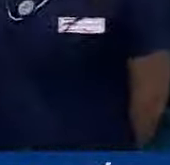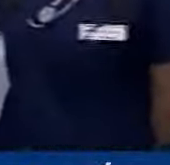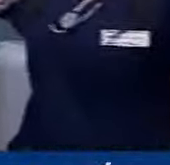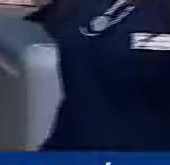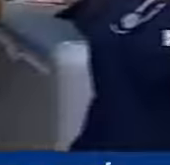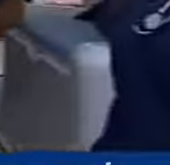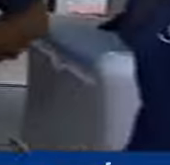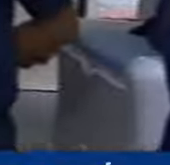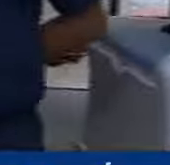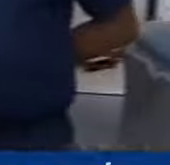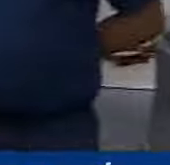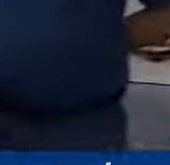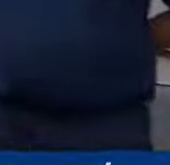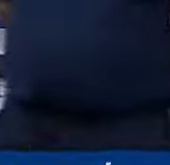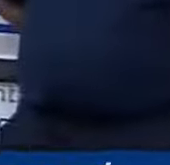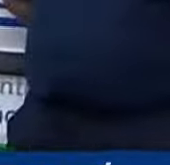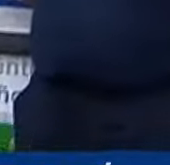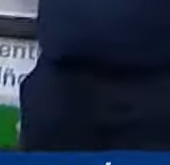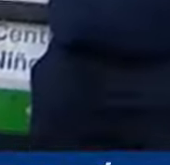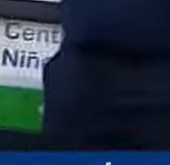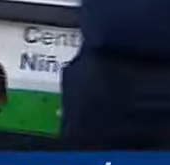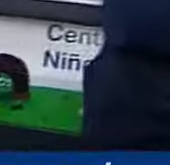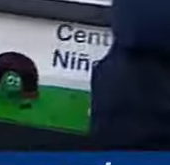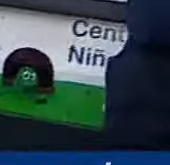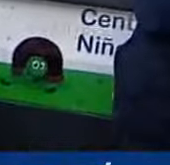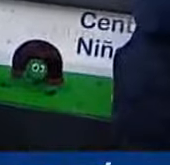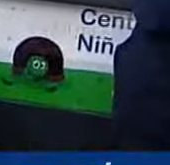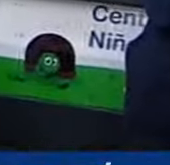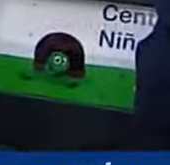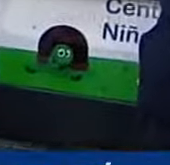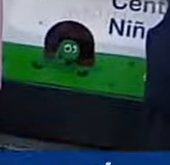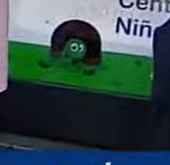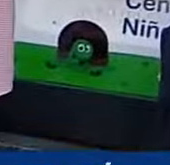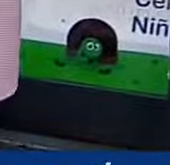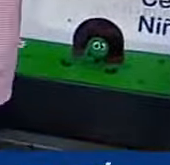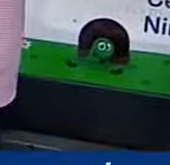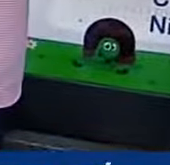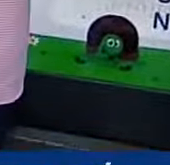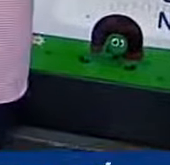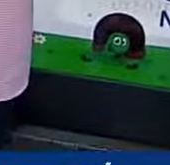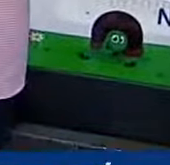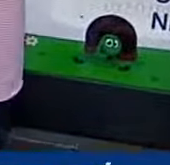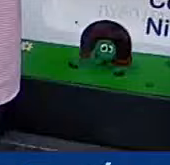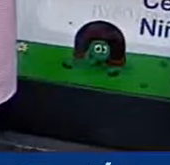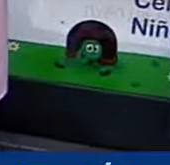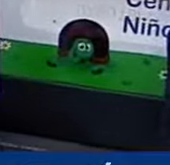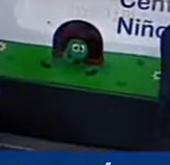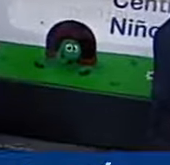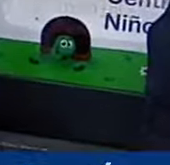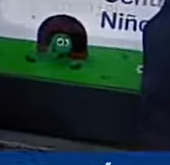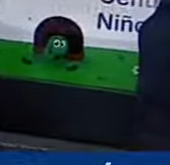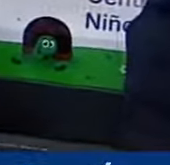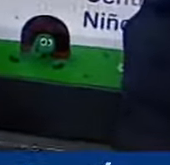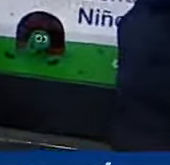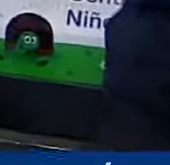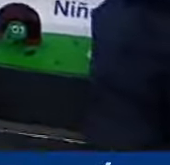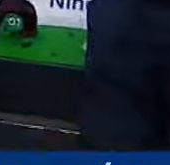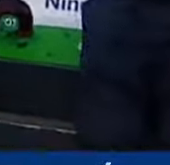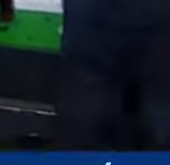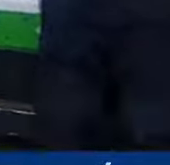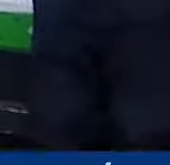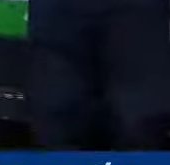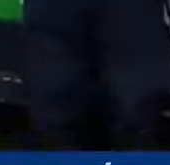Vamos a tener equinoterapia. Aquí están los caballos, las caballerizas. Mira, la cava. Y nos reciben con música.